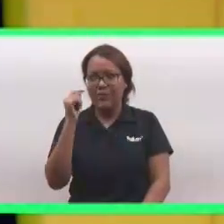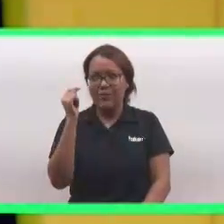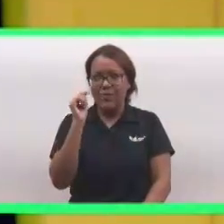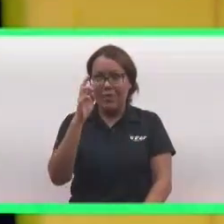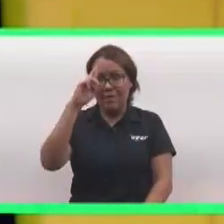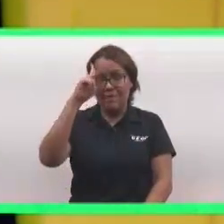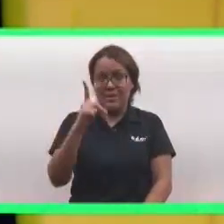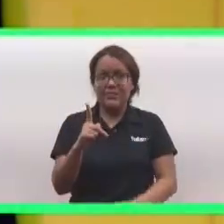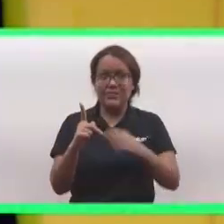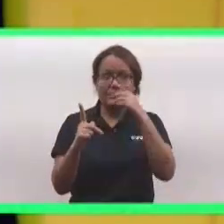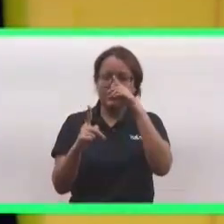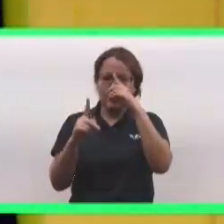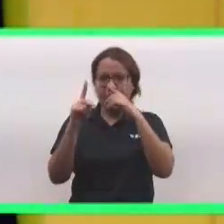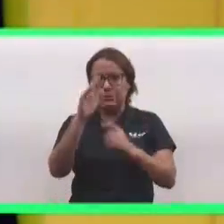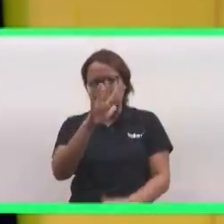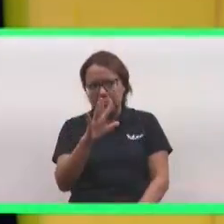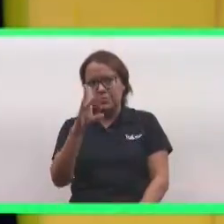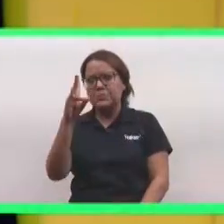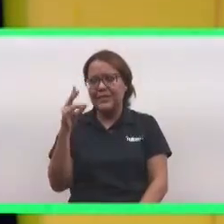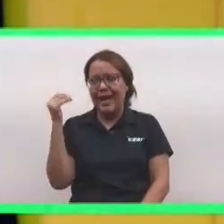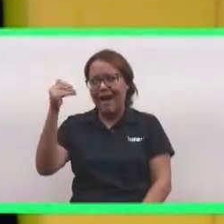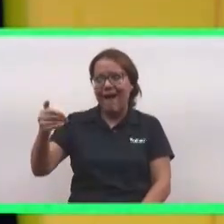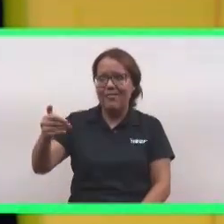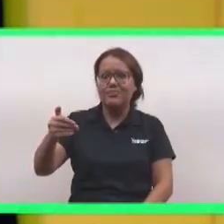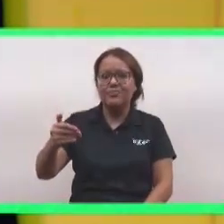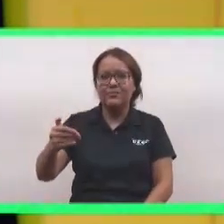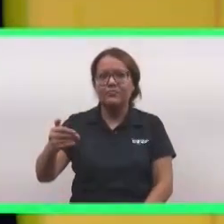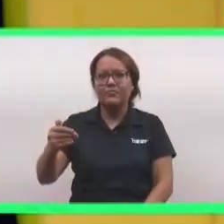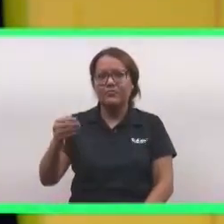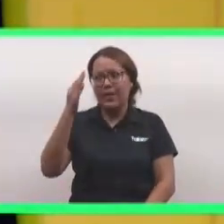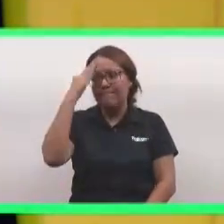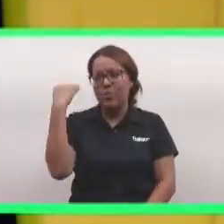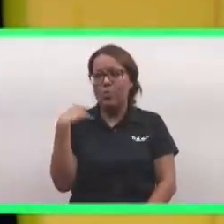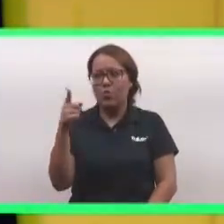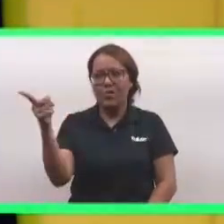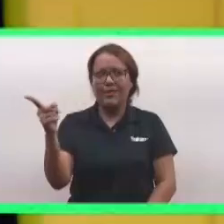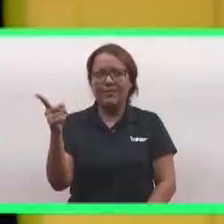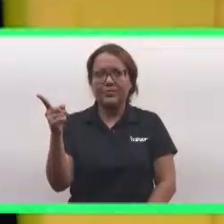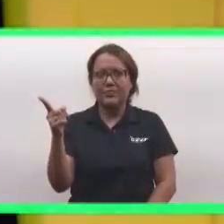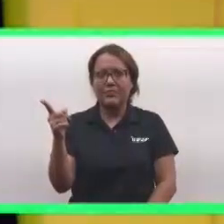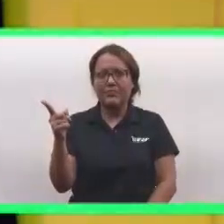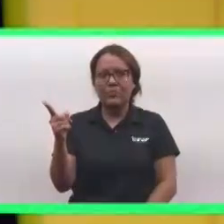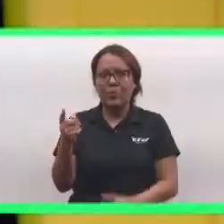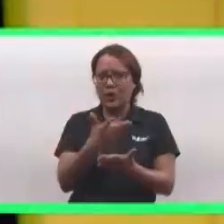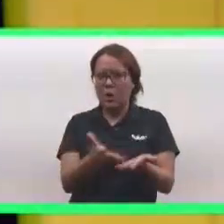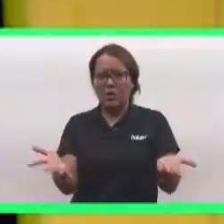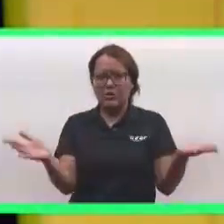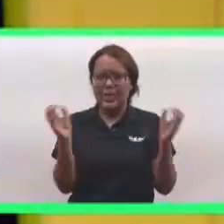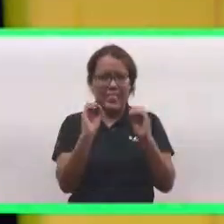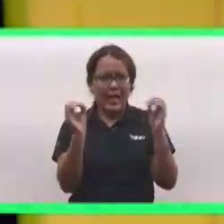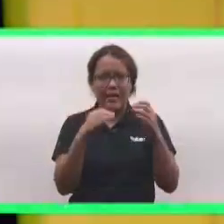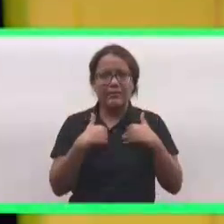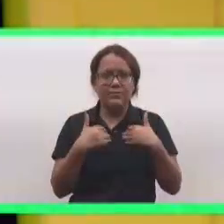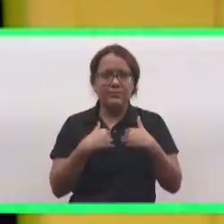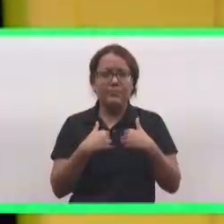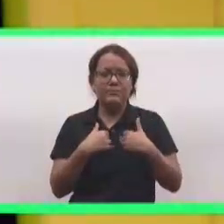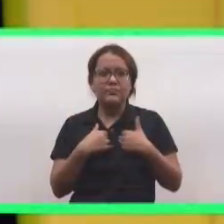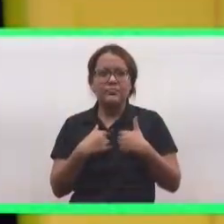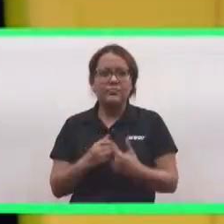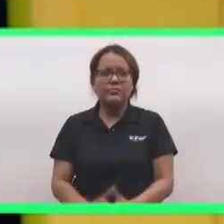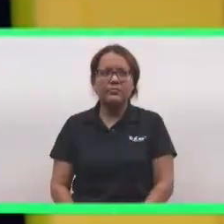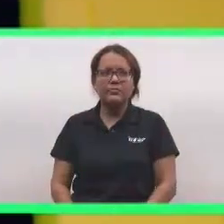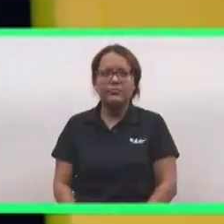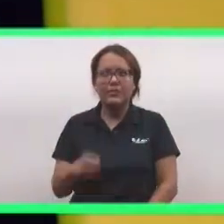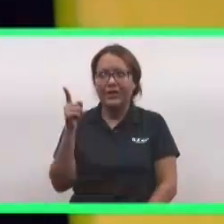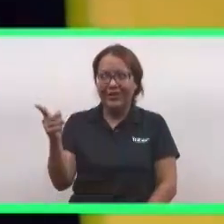al cabo de 5 a 7 años, esa mujer que había quedado con nada, literal,